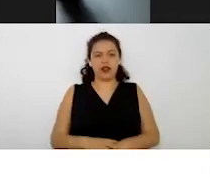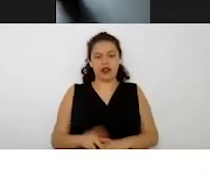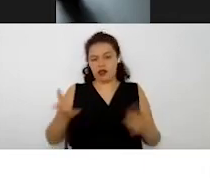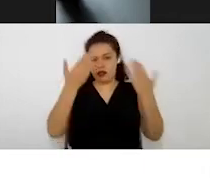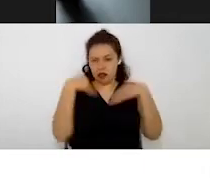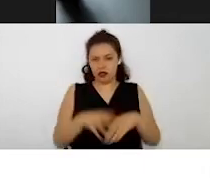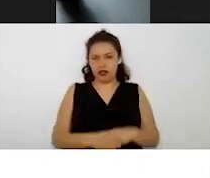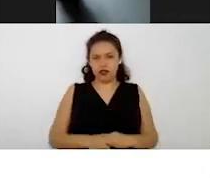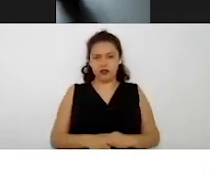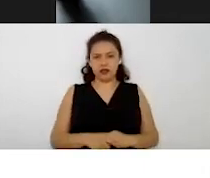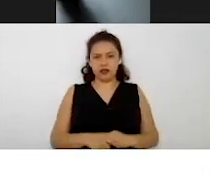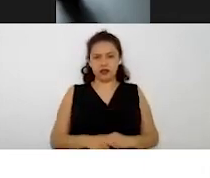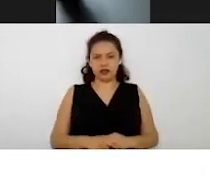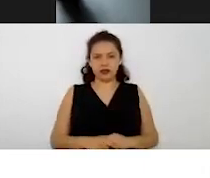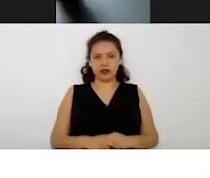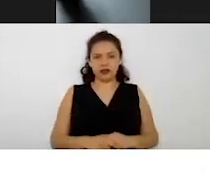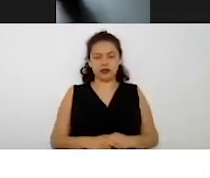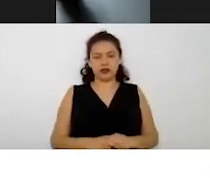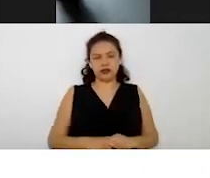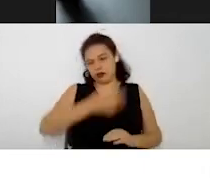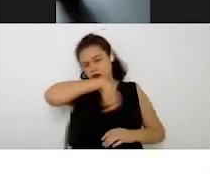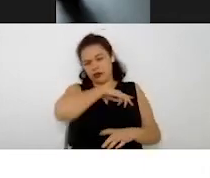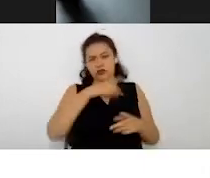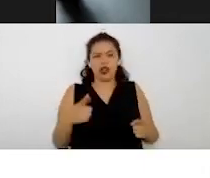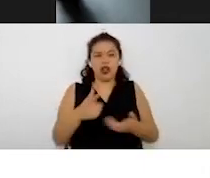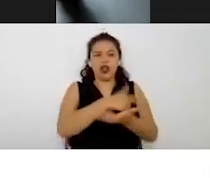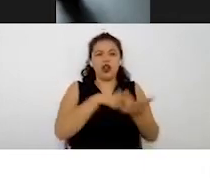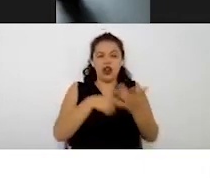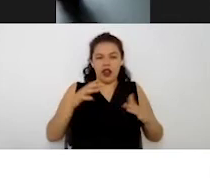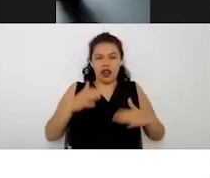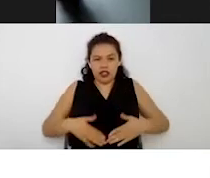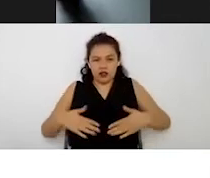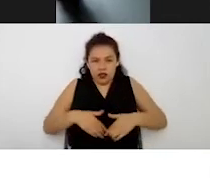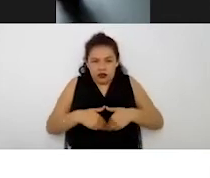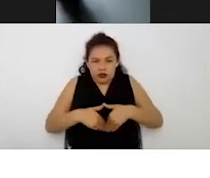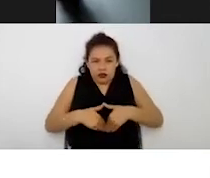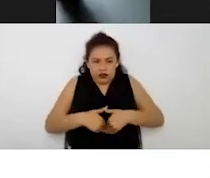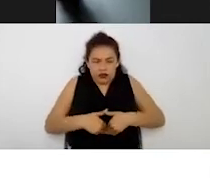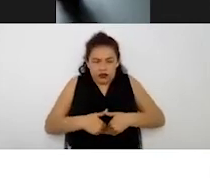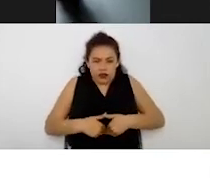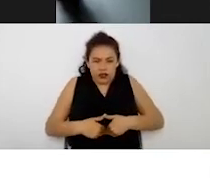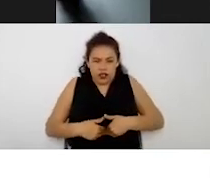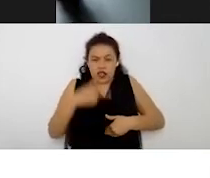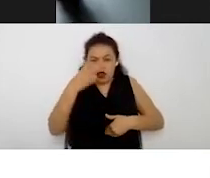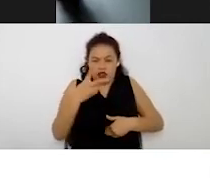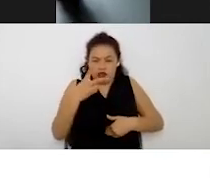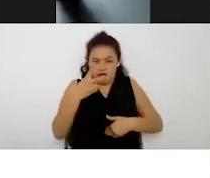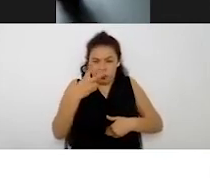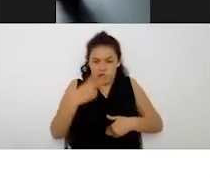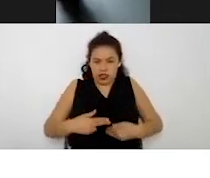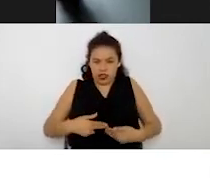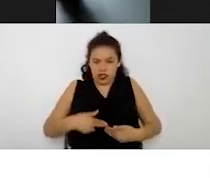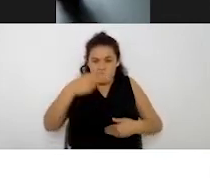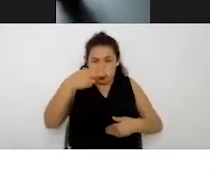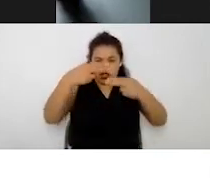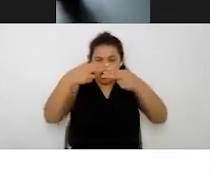Otro es ubicar lo que llamamos la boca del estómago, dos dedos arriba y